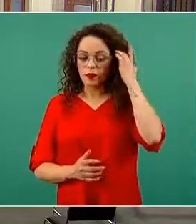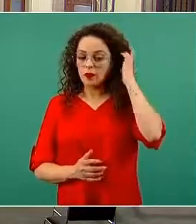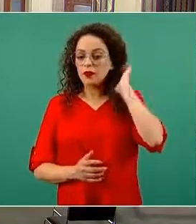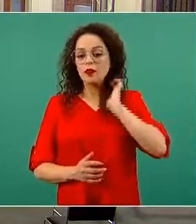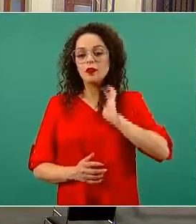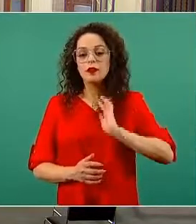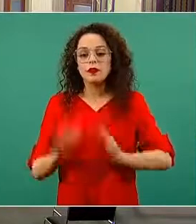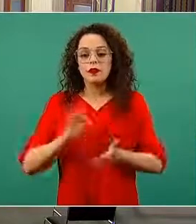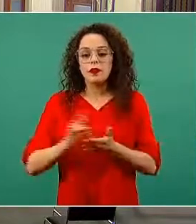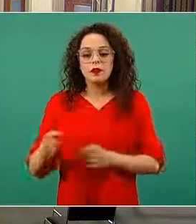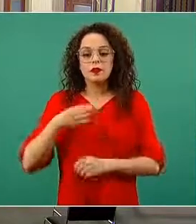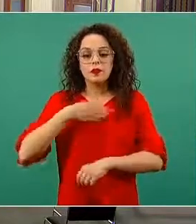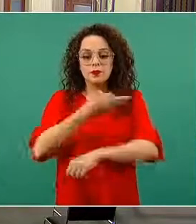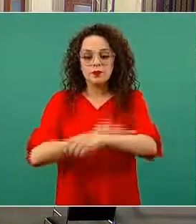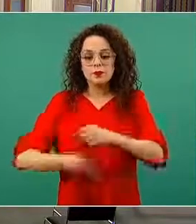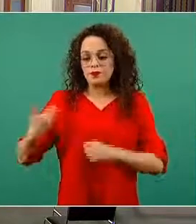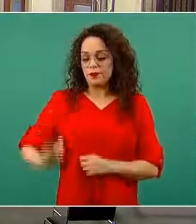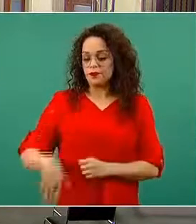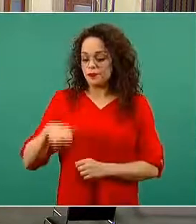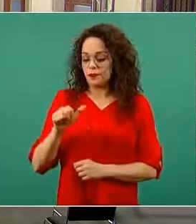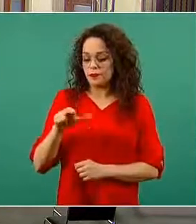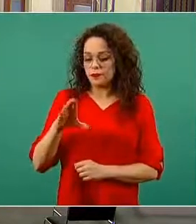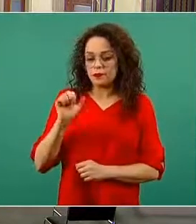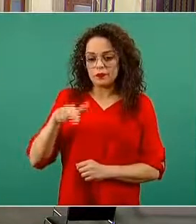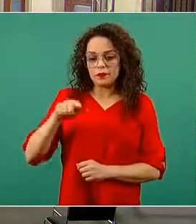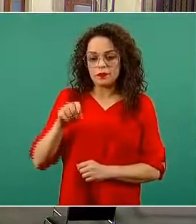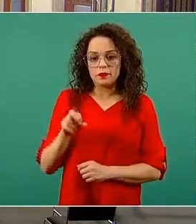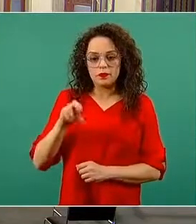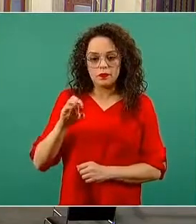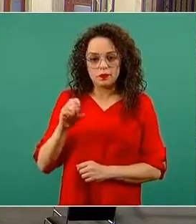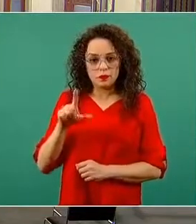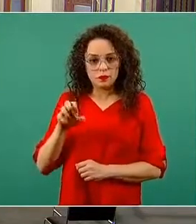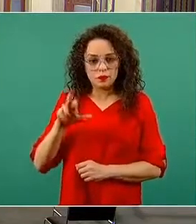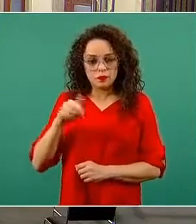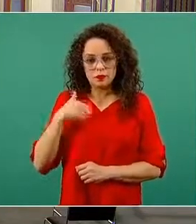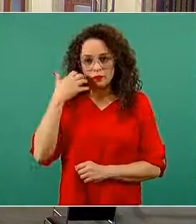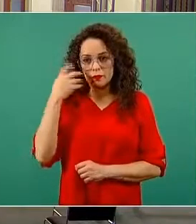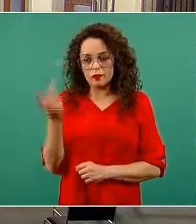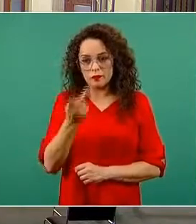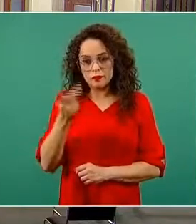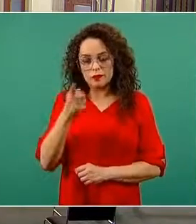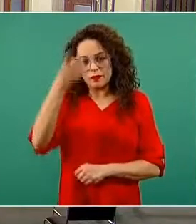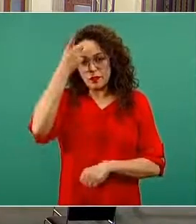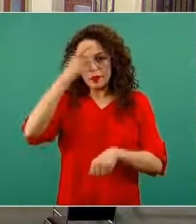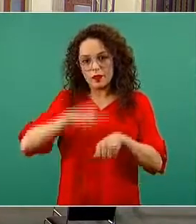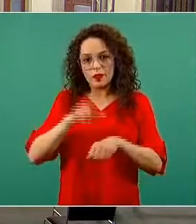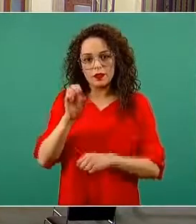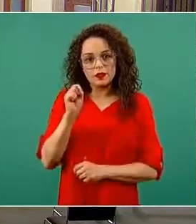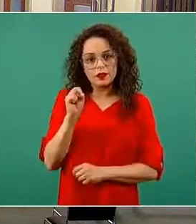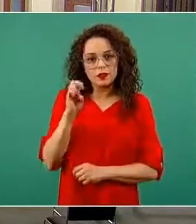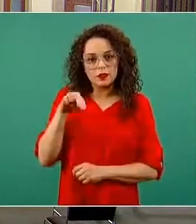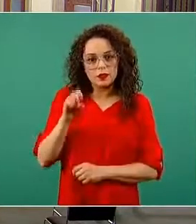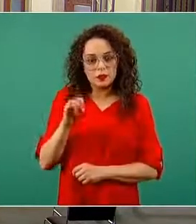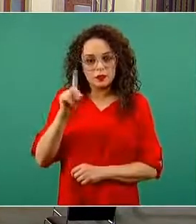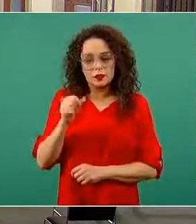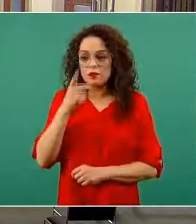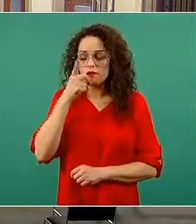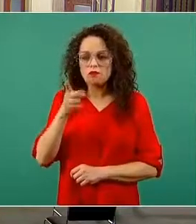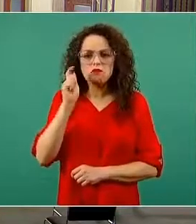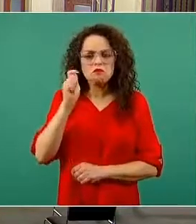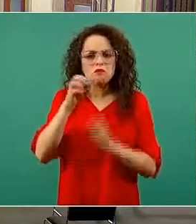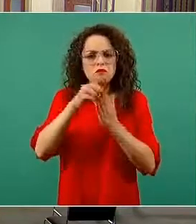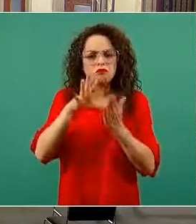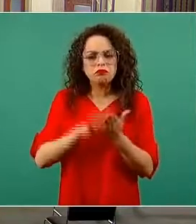Gracias, buenas tardes, Marco Antonio Olvera. Para la doctora de la Torre, directora de Censida, en México, según reportes de la Secretaría de Salud,